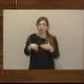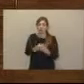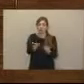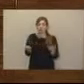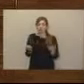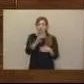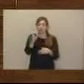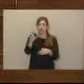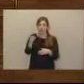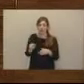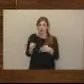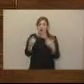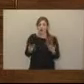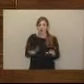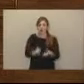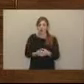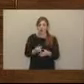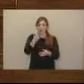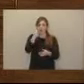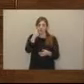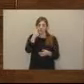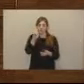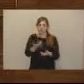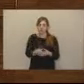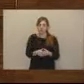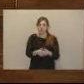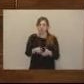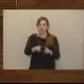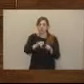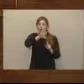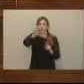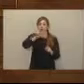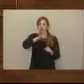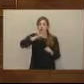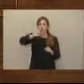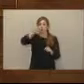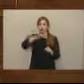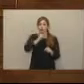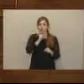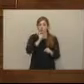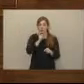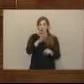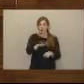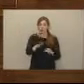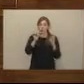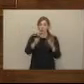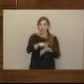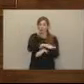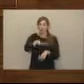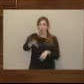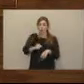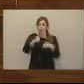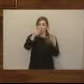a LERA. Miren, miren a ver cómo quedan retratadas otras comunidades autónomas donde gobiernan ustedes, especialmente